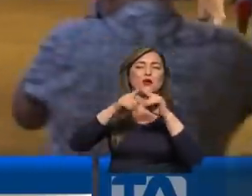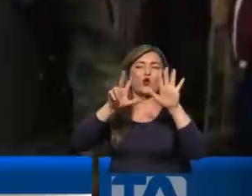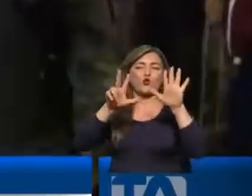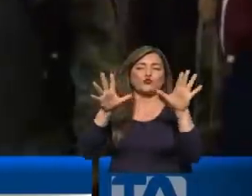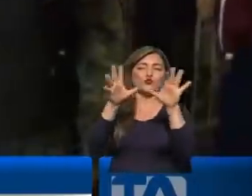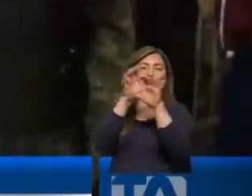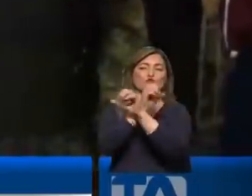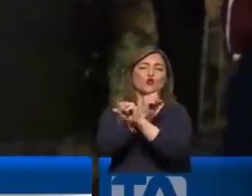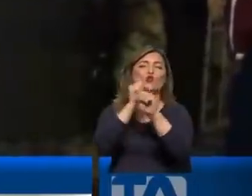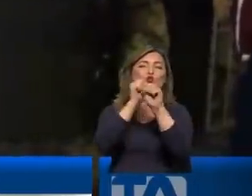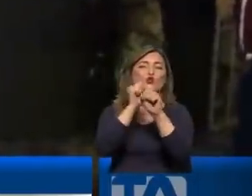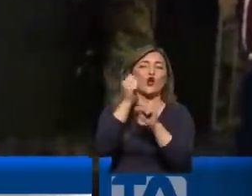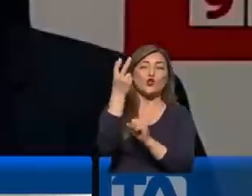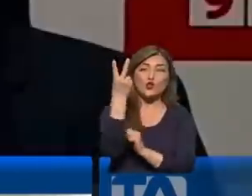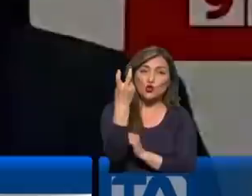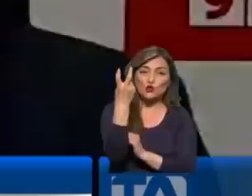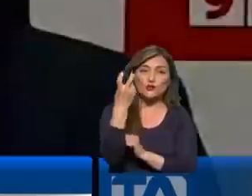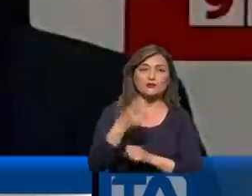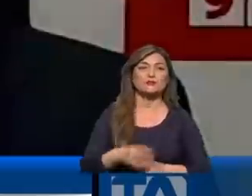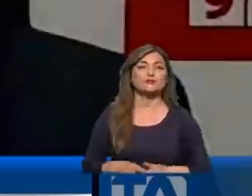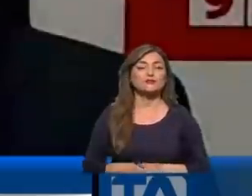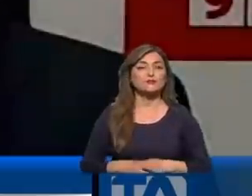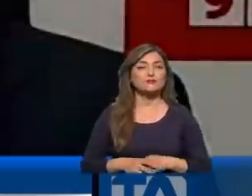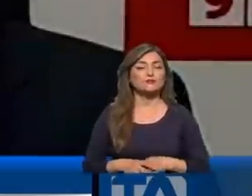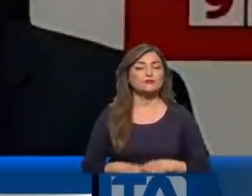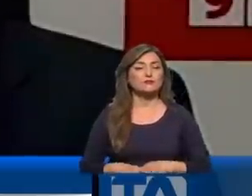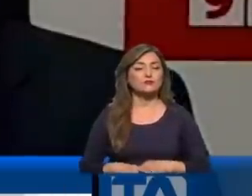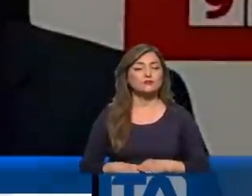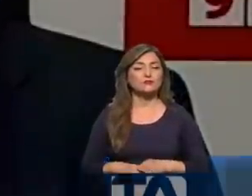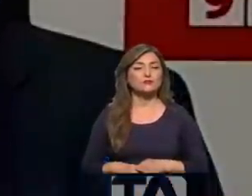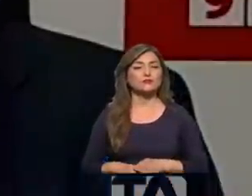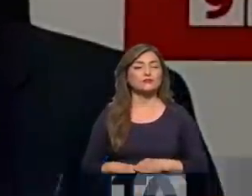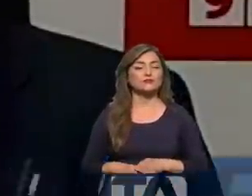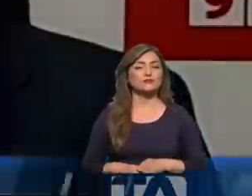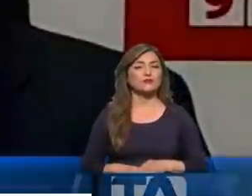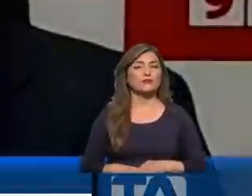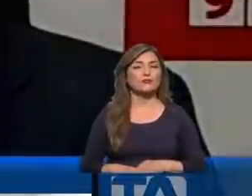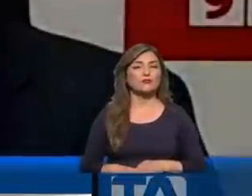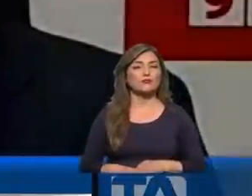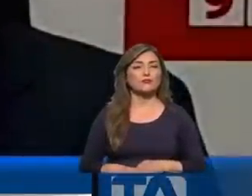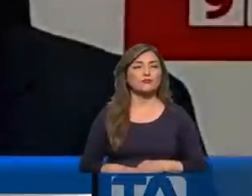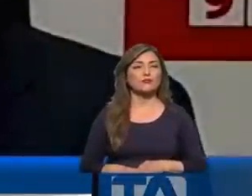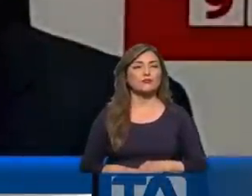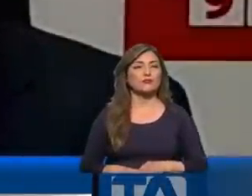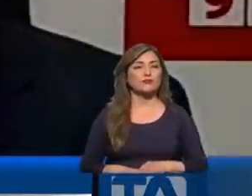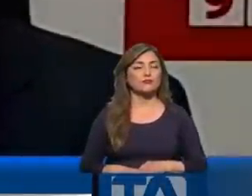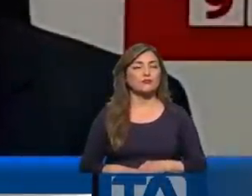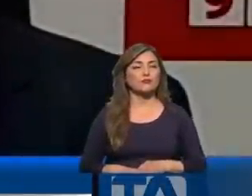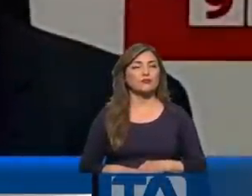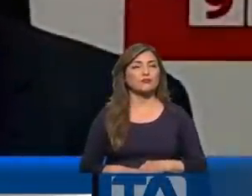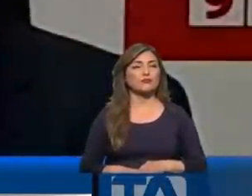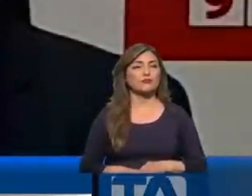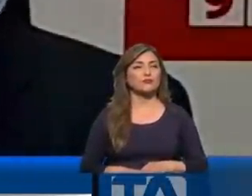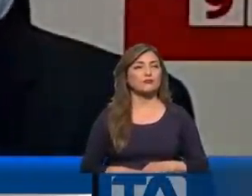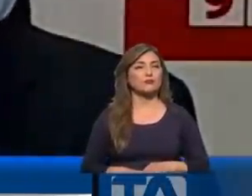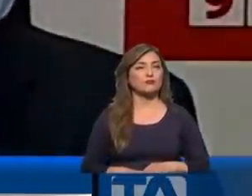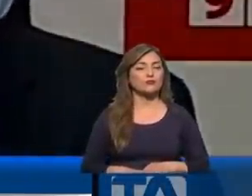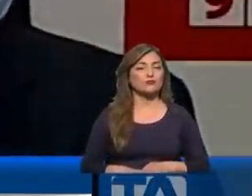de la noche, sino a las 12. Así es que lo que se ha acordado es